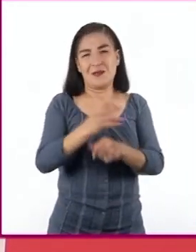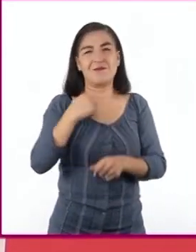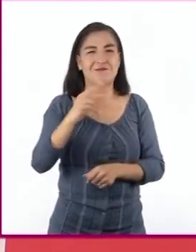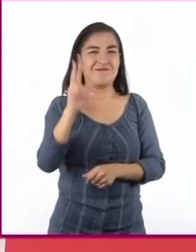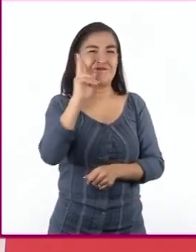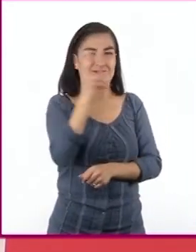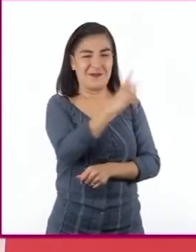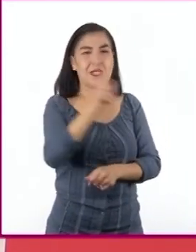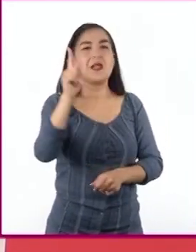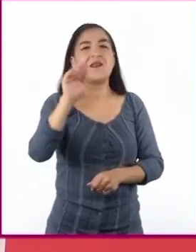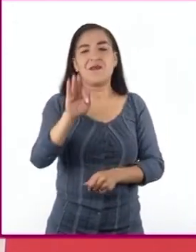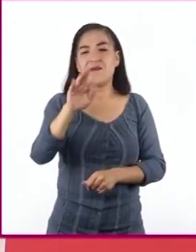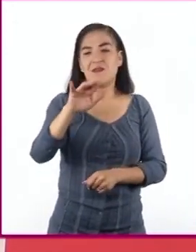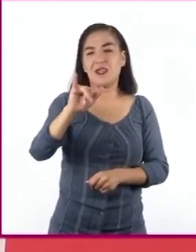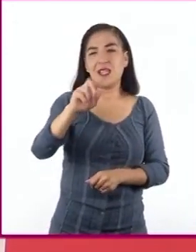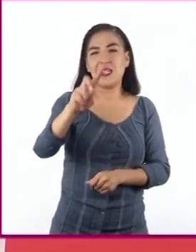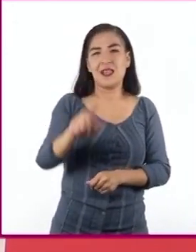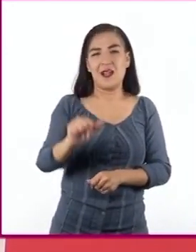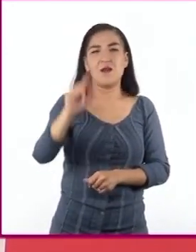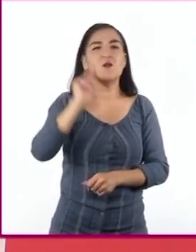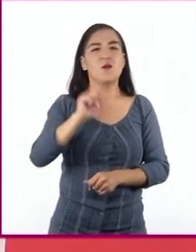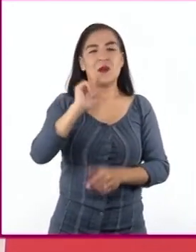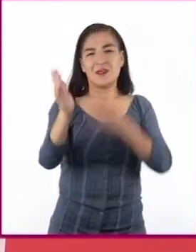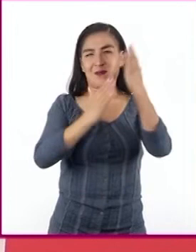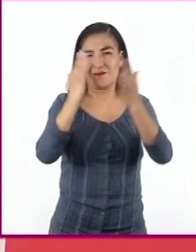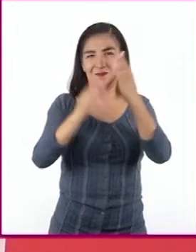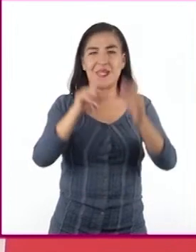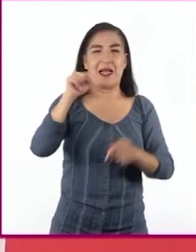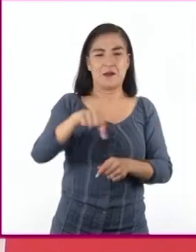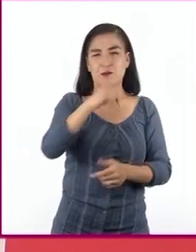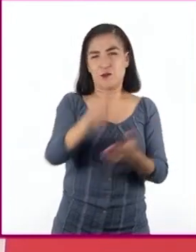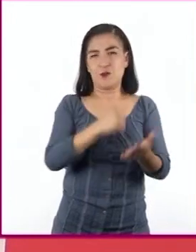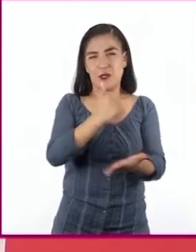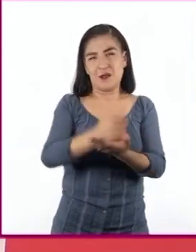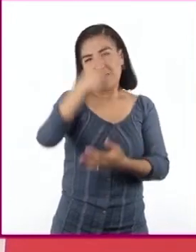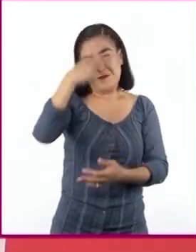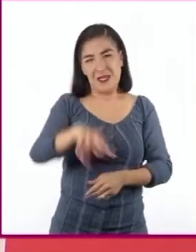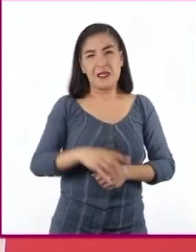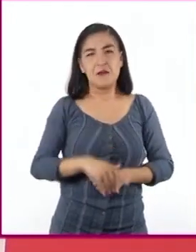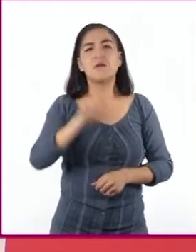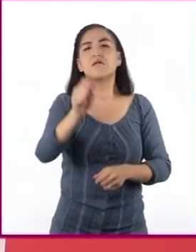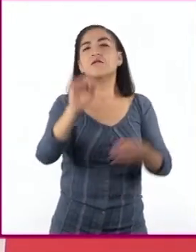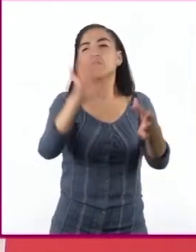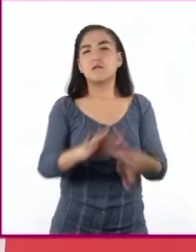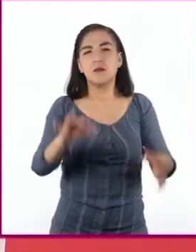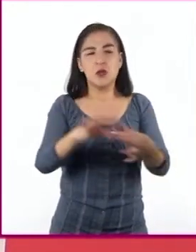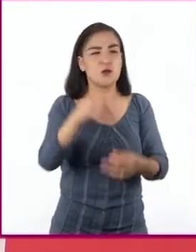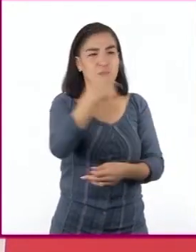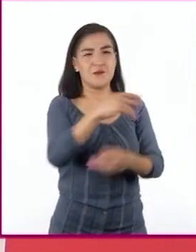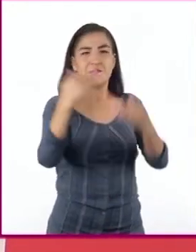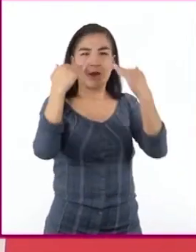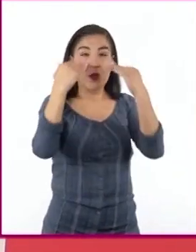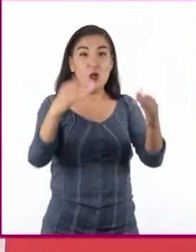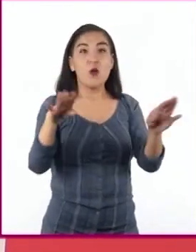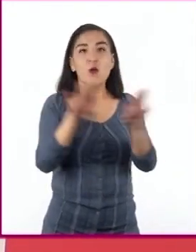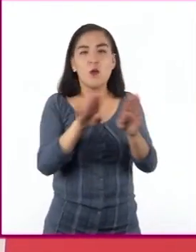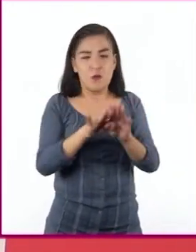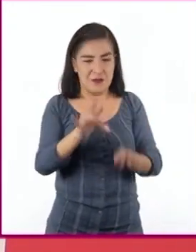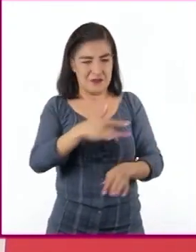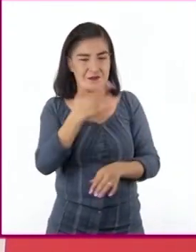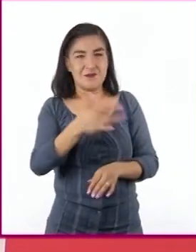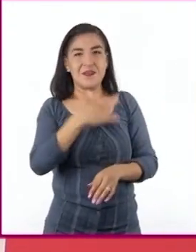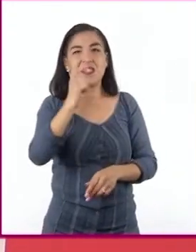de secundaria de la Ciudad de México, que nos comparte su testimonio en cuanto a cómo vivió